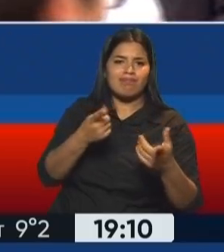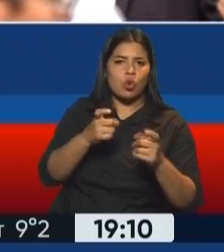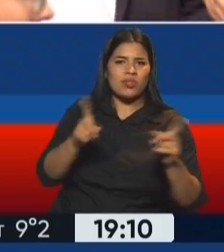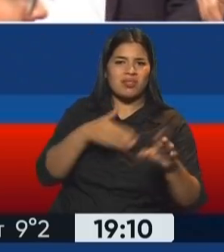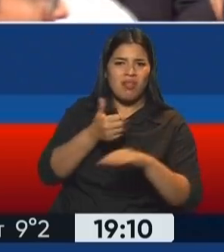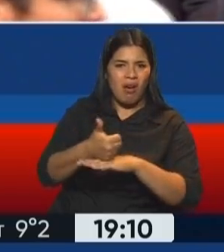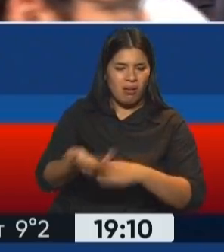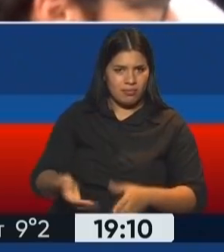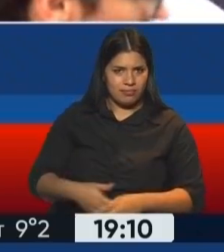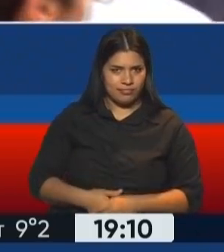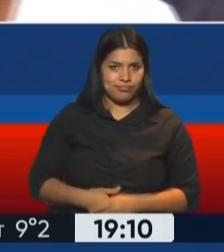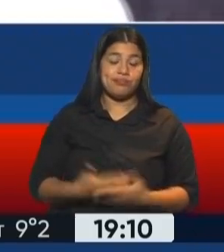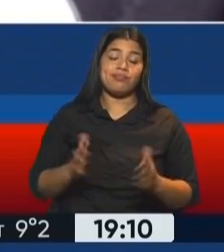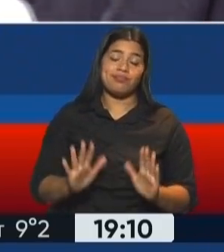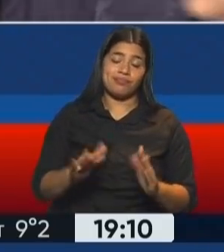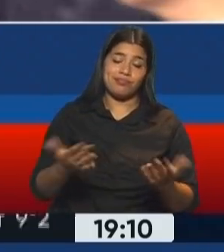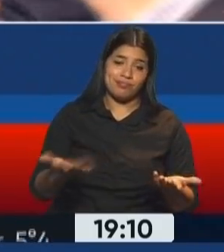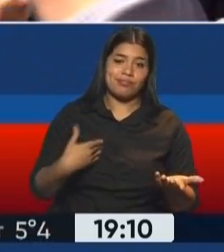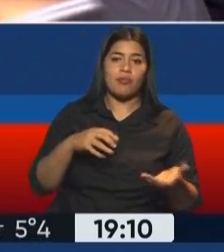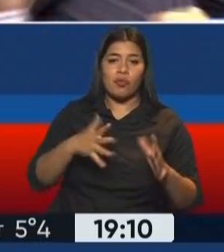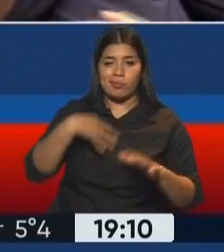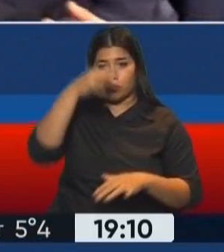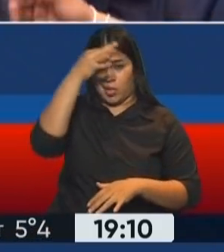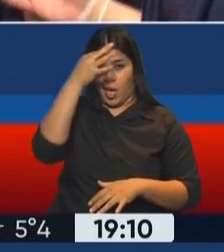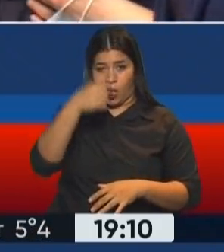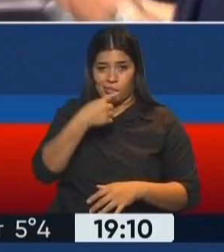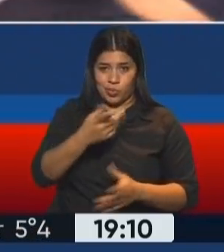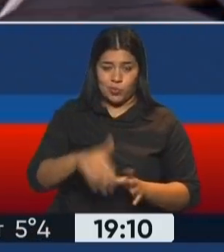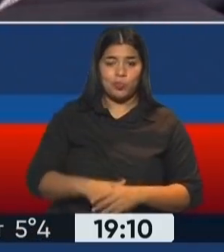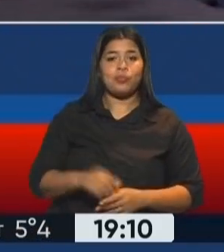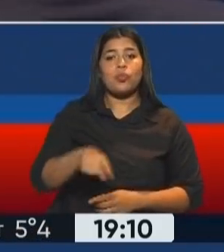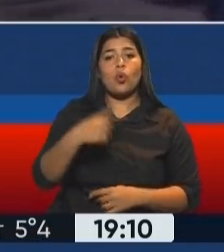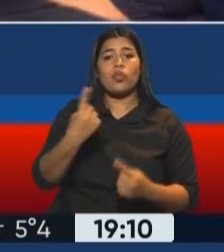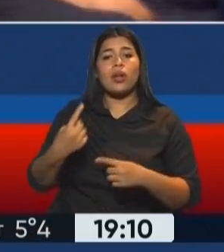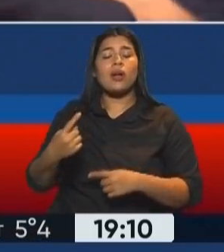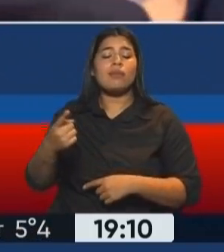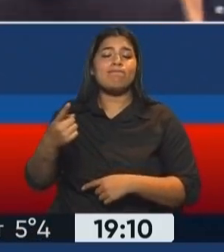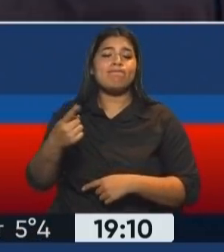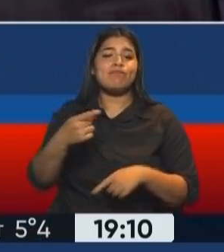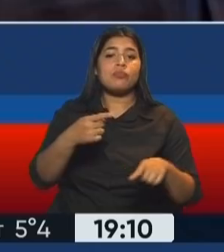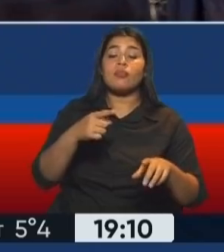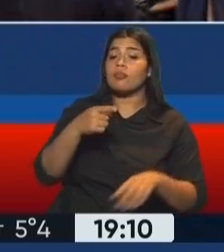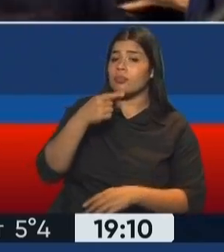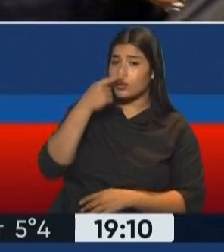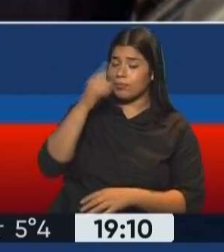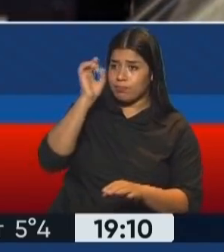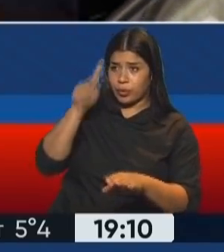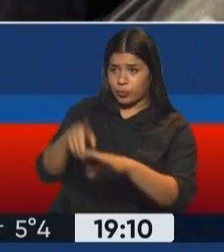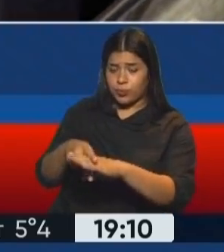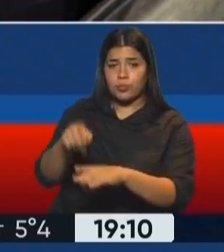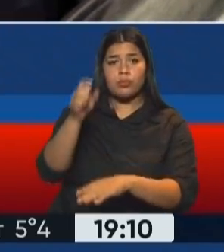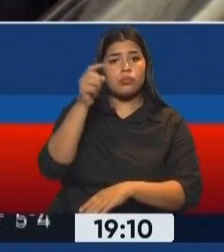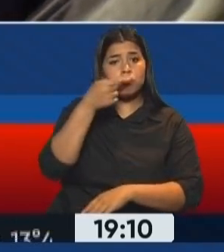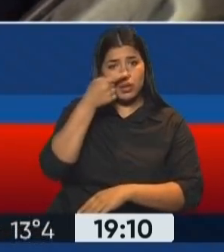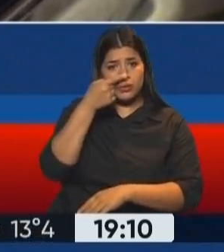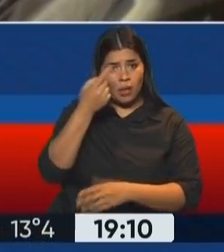acting, ahí está centrada la cuestión. Lo otro que decía el abogado Pablo Lanuse es que... Es muy interesante, perdón, Néstor, pero es muy interesante lo que